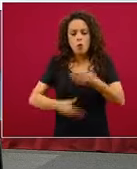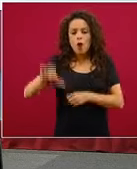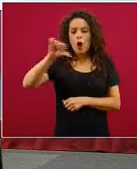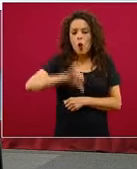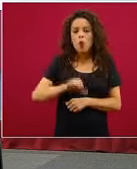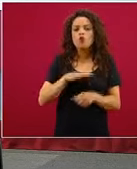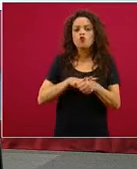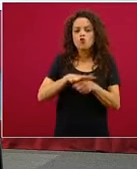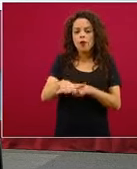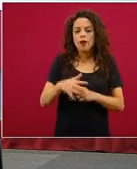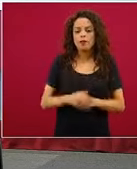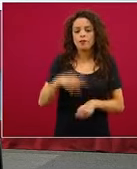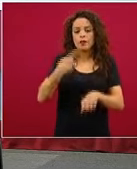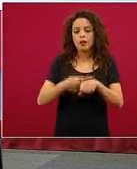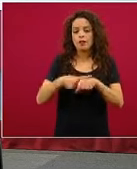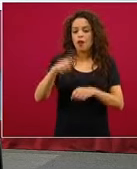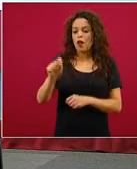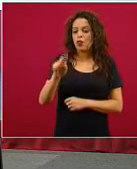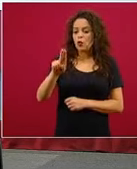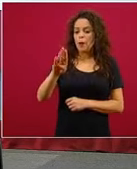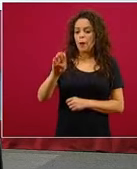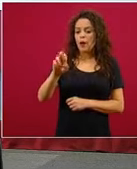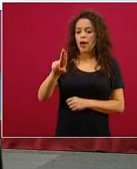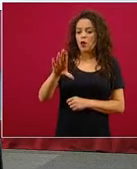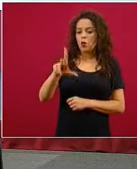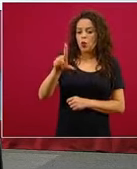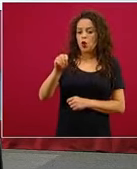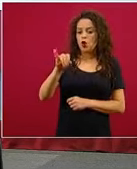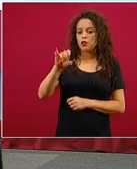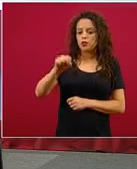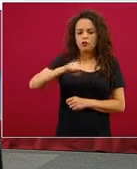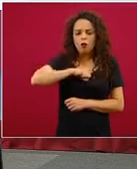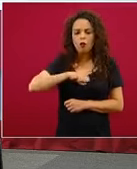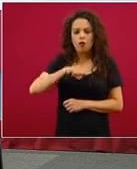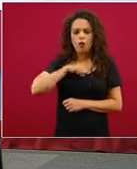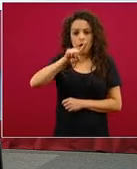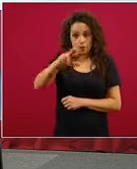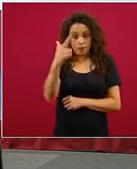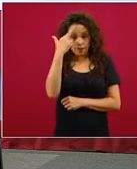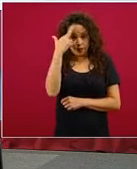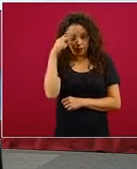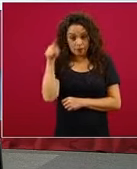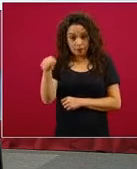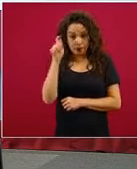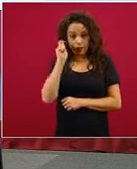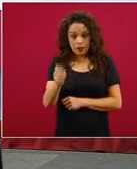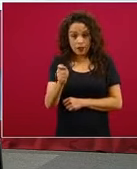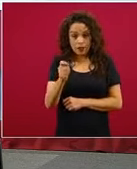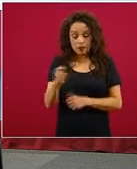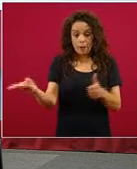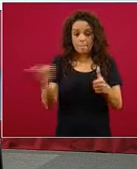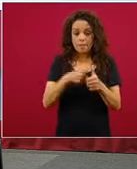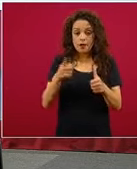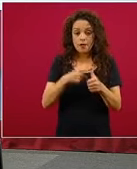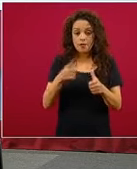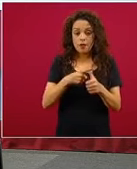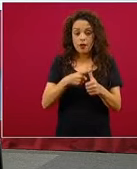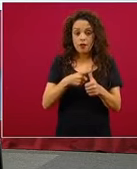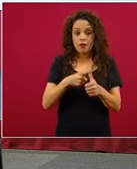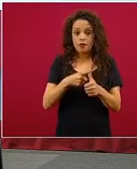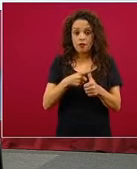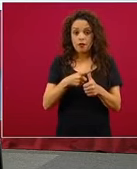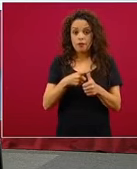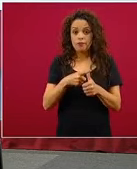ustedes, pues es la tuberculosis. La tuberculosis, hay que recordar que es una de las principales causas a nivel